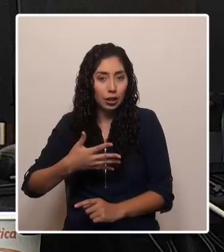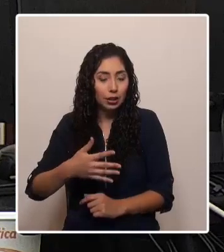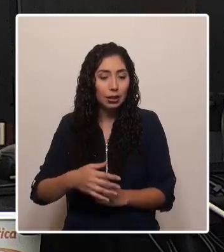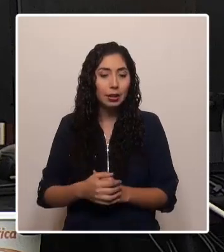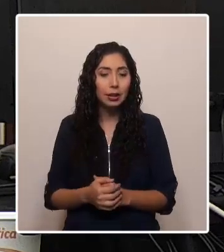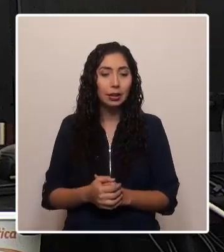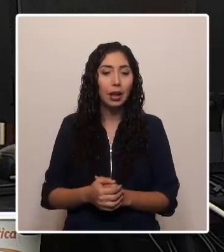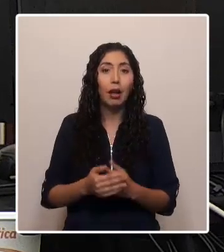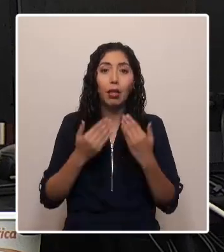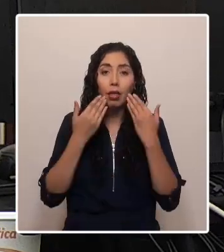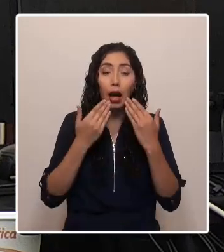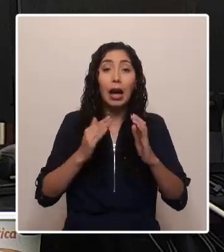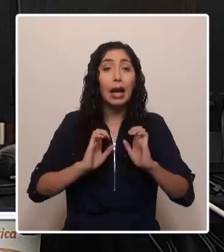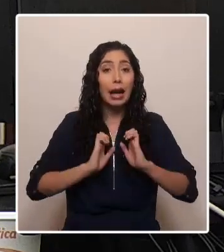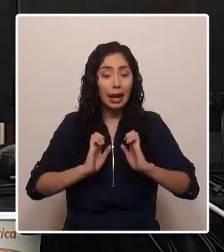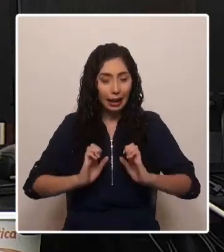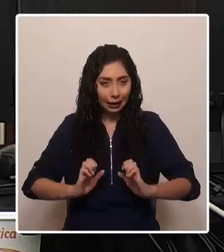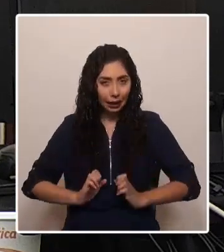estética y ética.